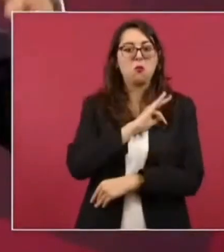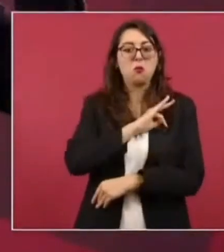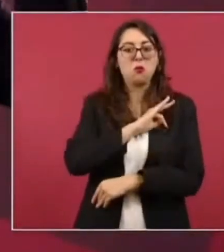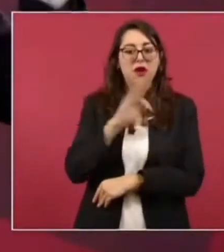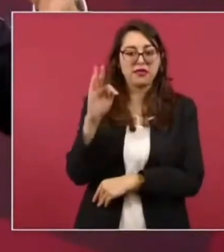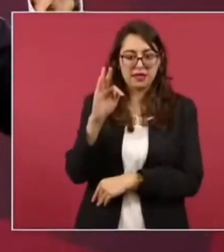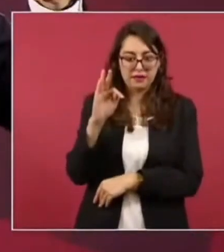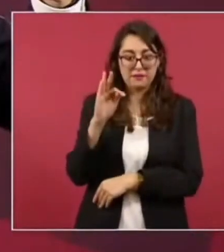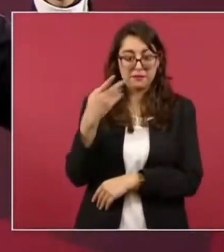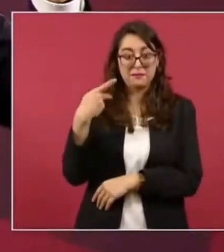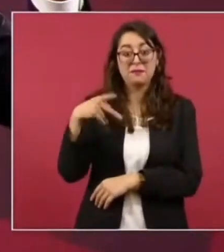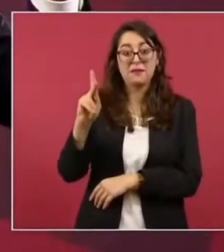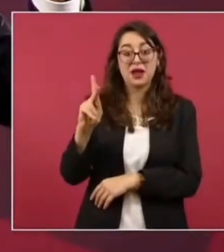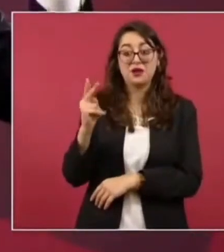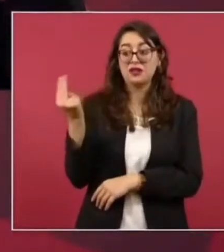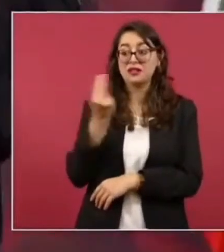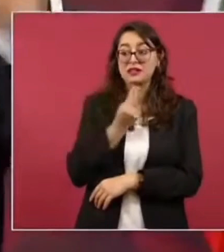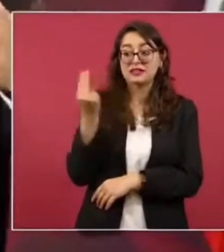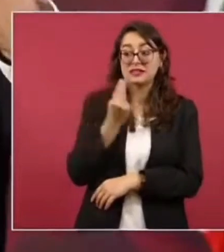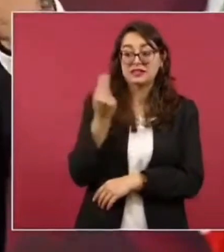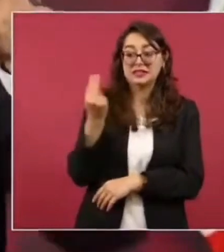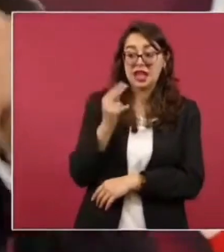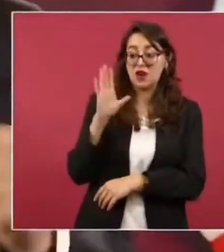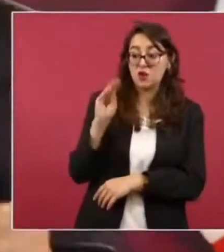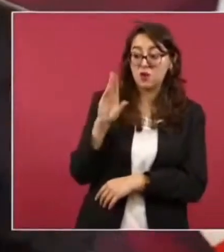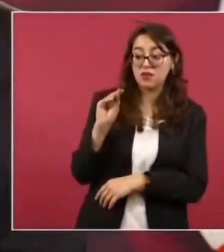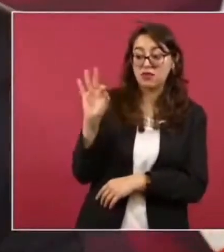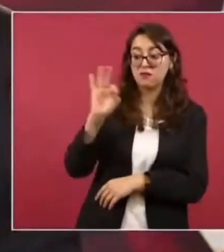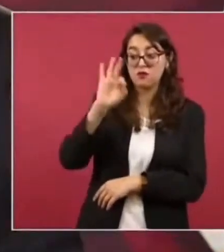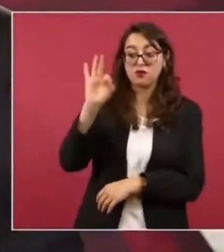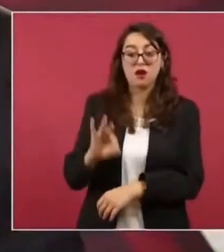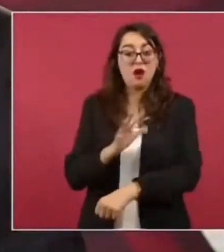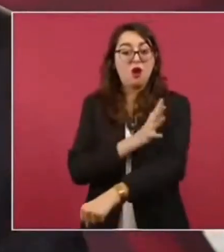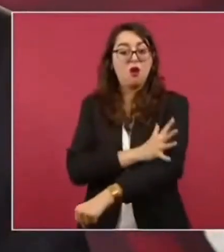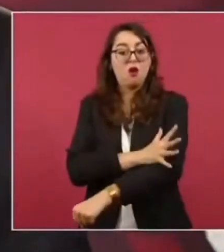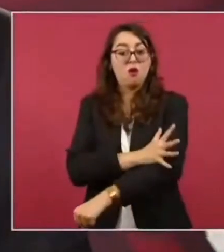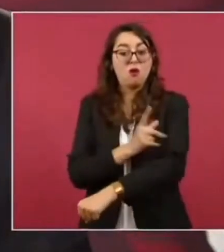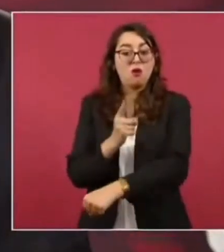de la honestidad de los gobernantes.